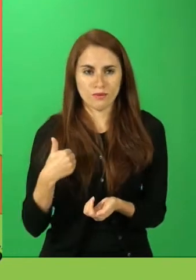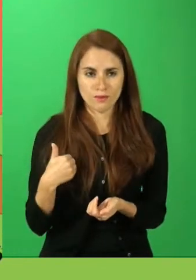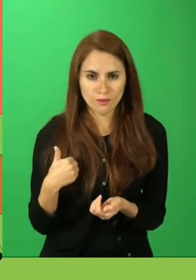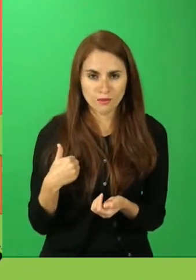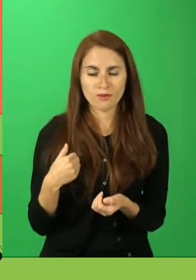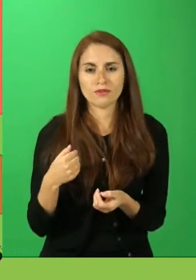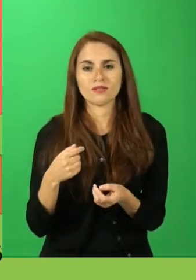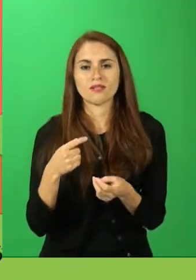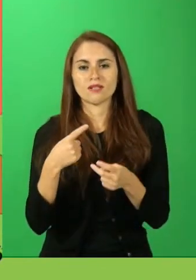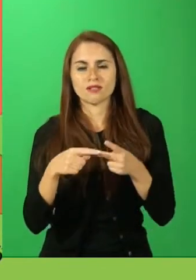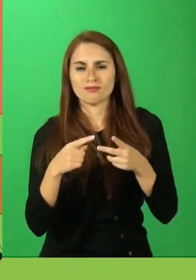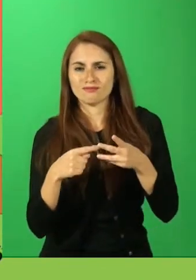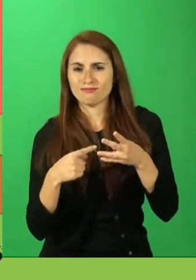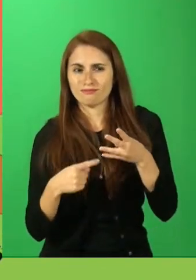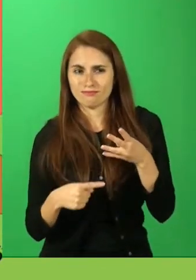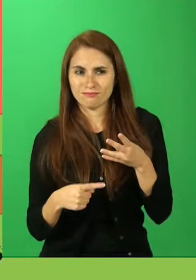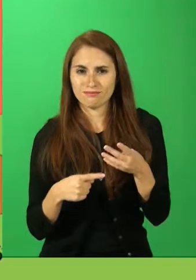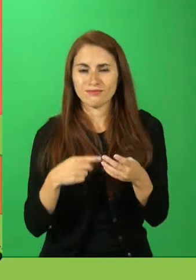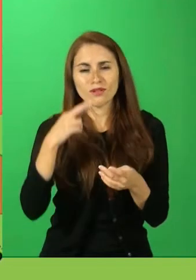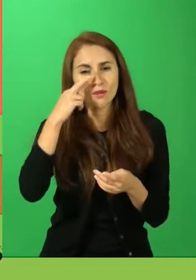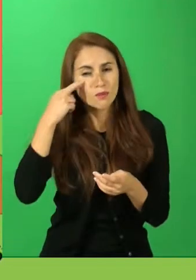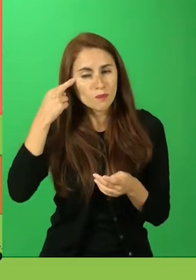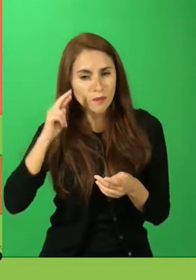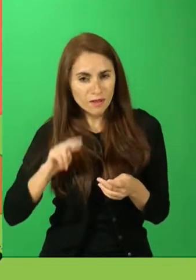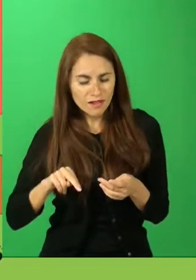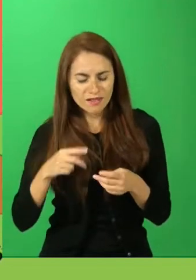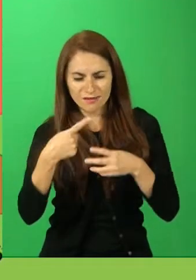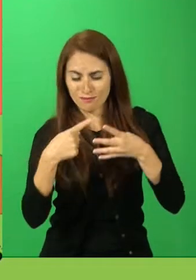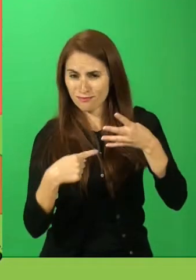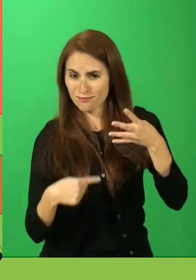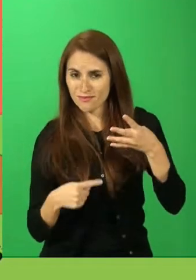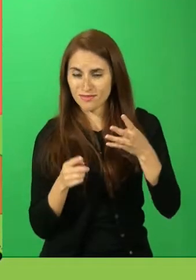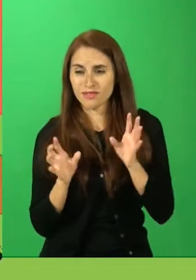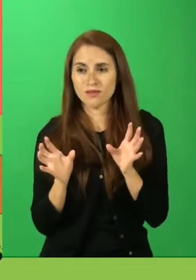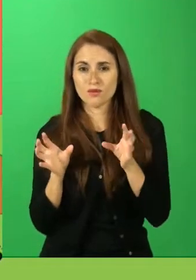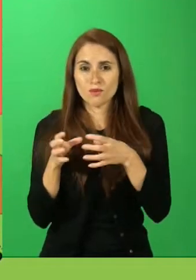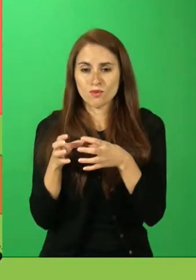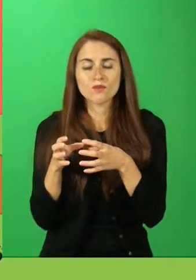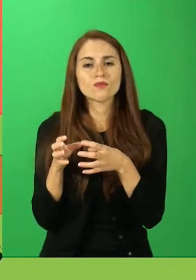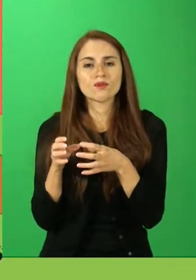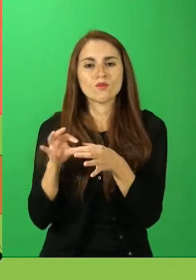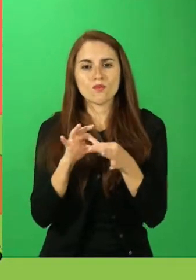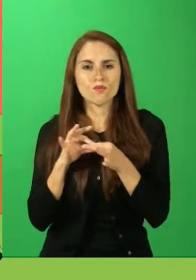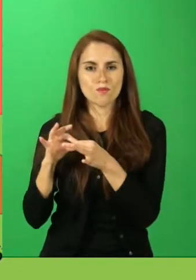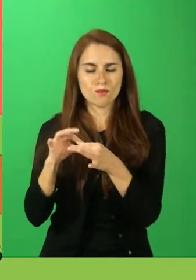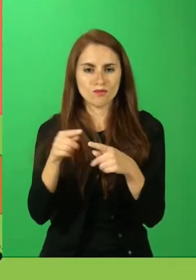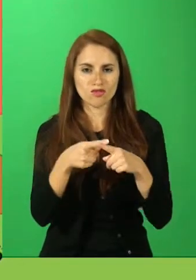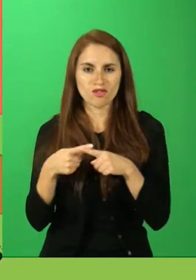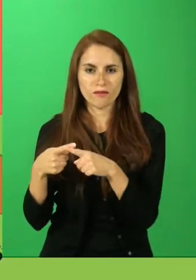Hungría, Checoslovaquia y varios más van a formar parte de la Unión Soviética.